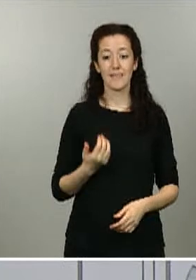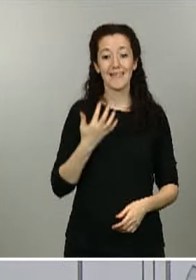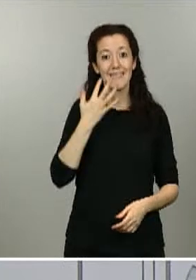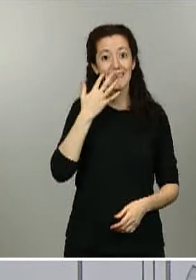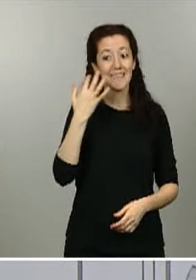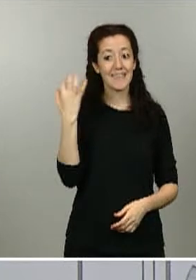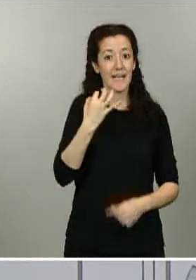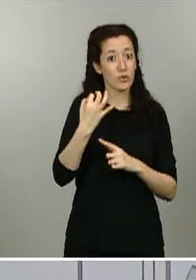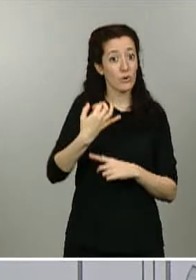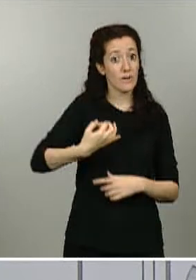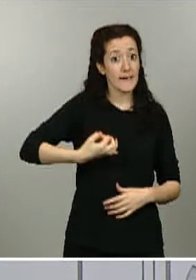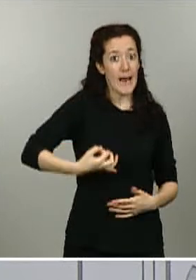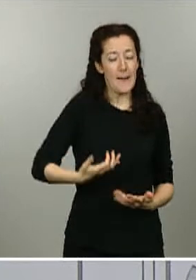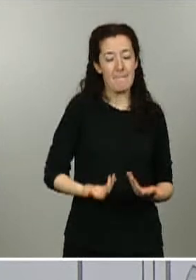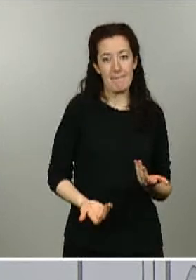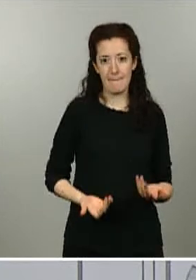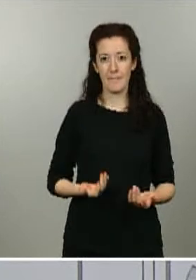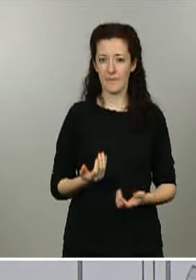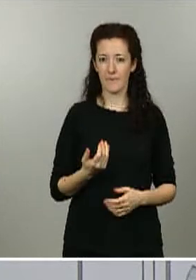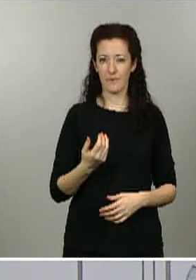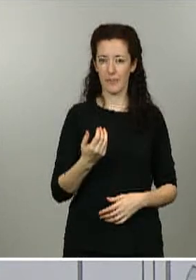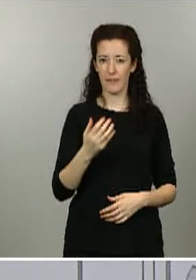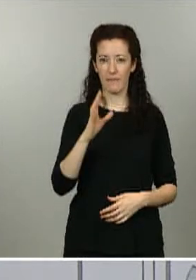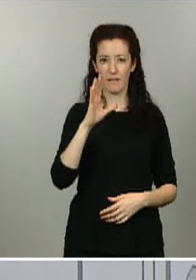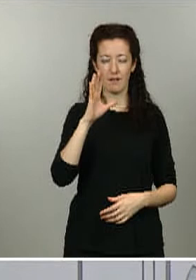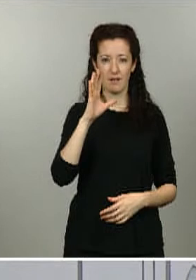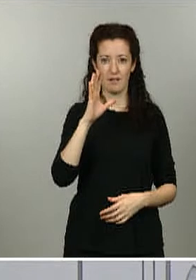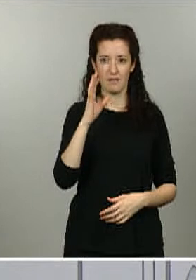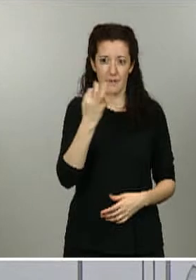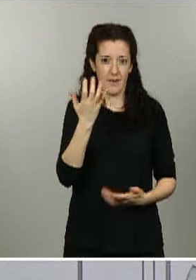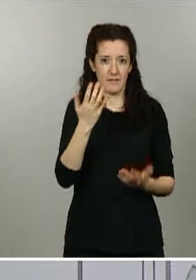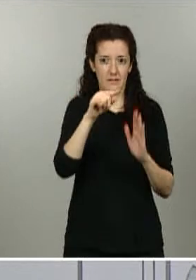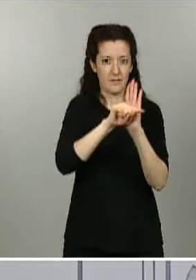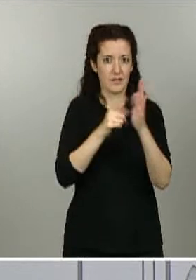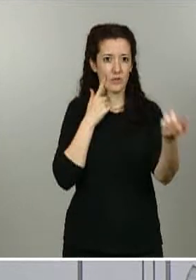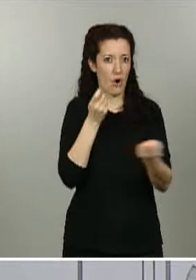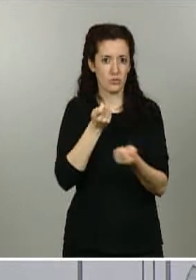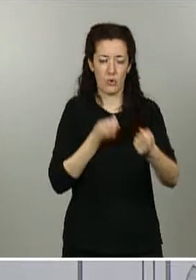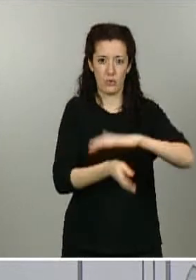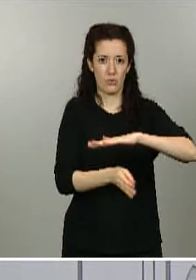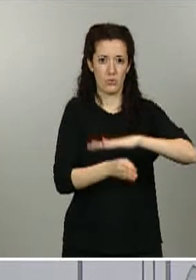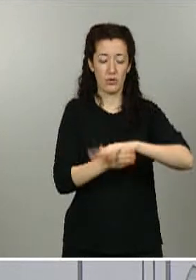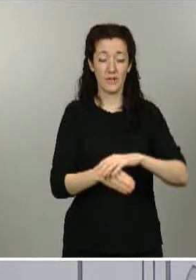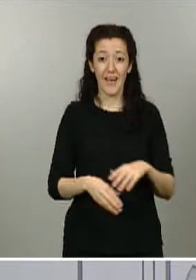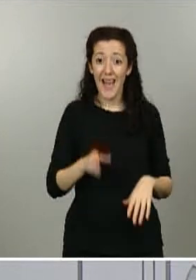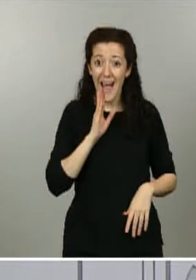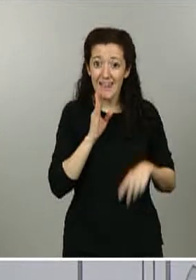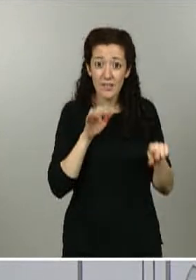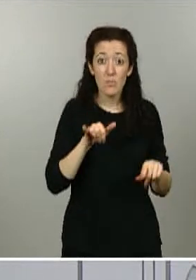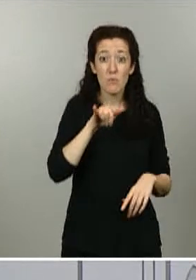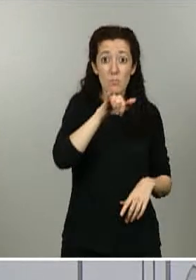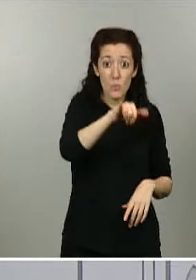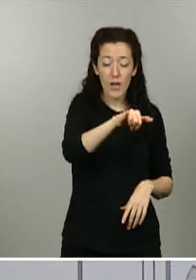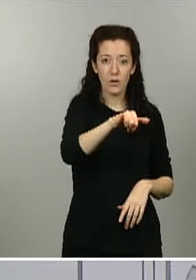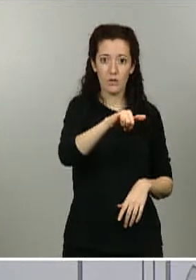Por supuesto que tenemos que minimizarlo y se tienen que mantener las medidas de control. Pero si ese vuelo en concreto ha supuesto algún riesgo, depende de que haya subido